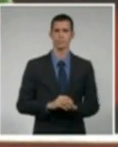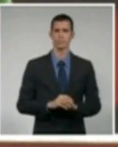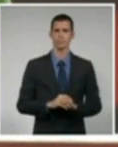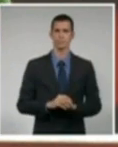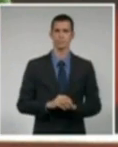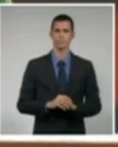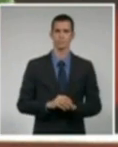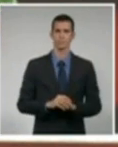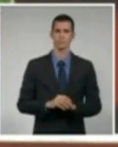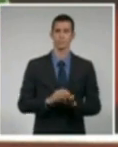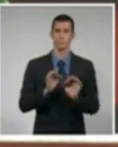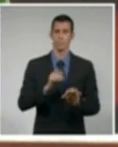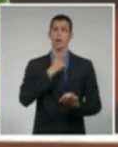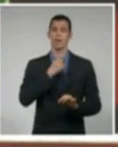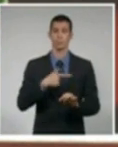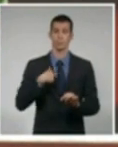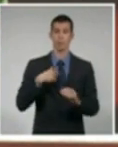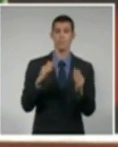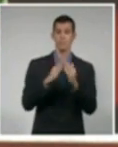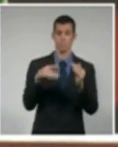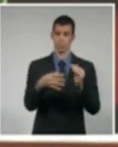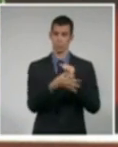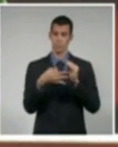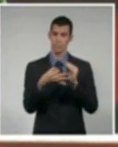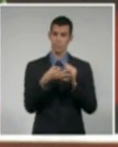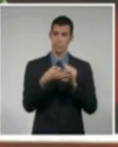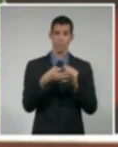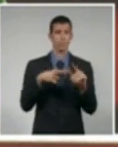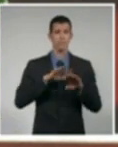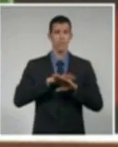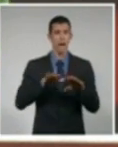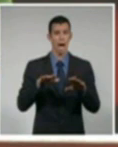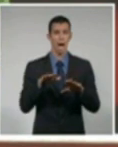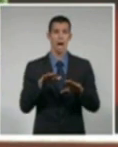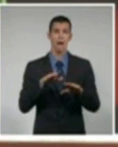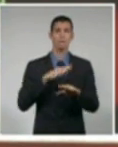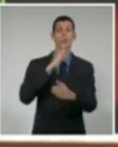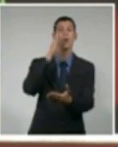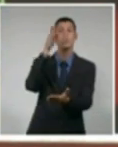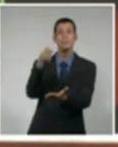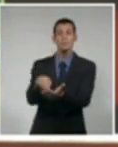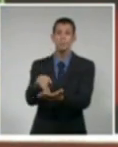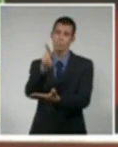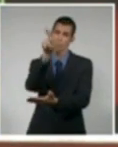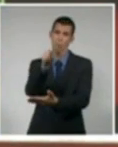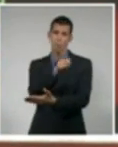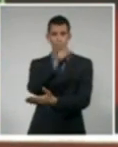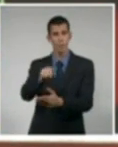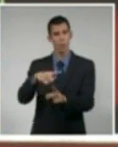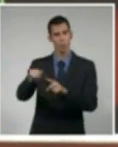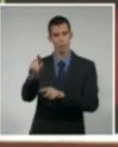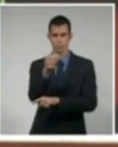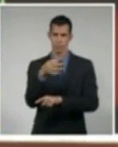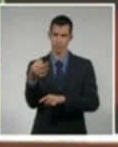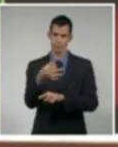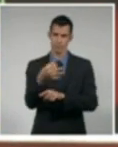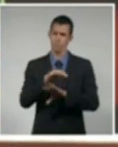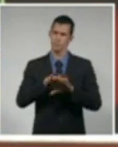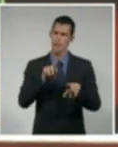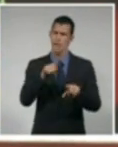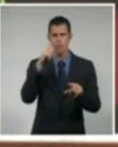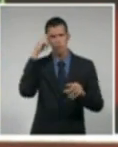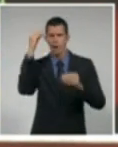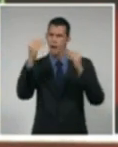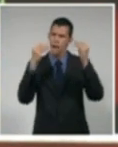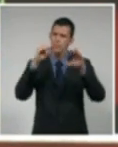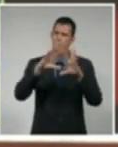municipio. Ya se analizó puntualmente con cada territorio porque existen las tarjetas para que facilitar a esas personas que puedan ir a